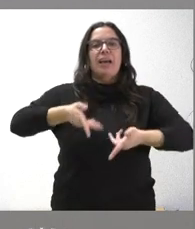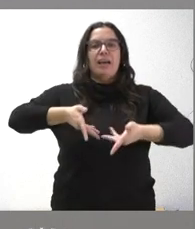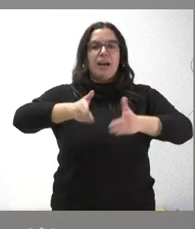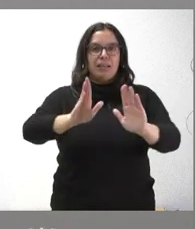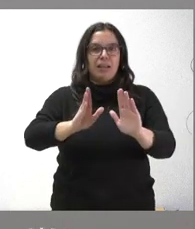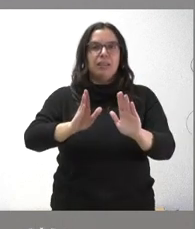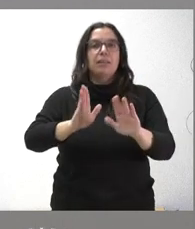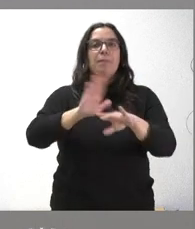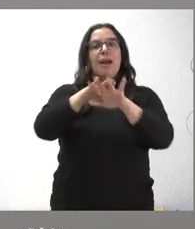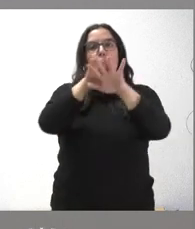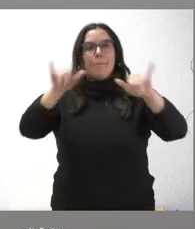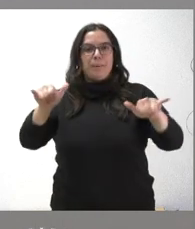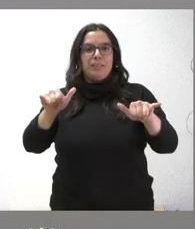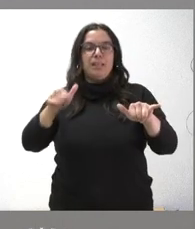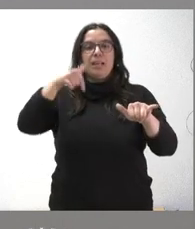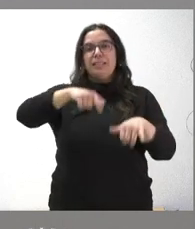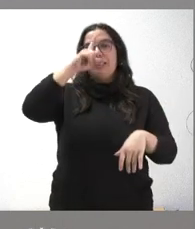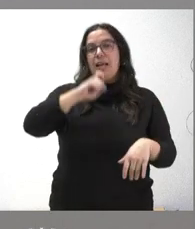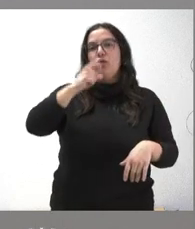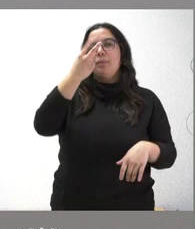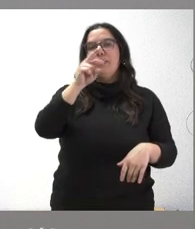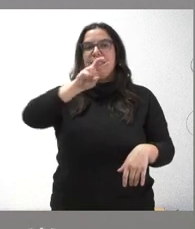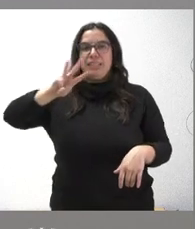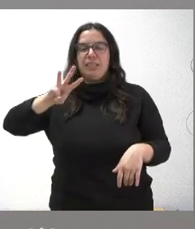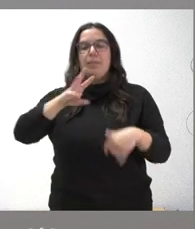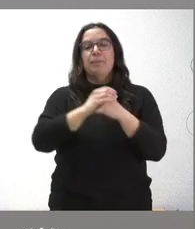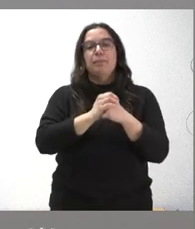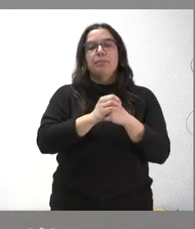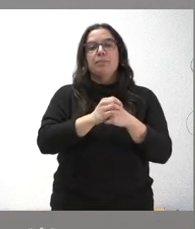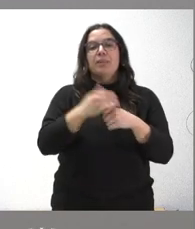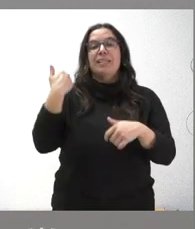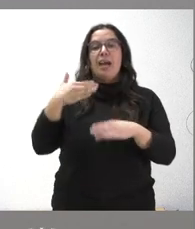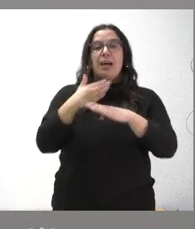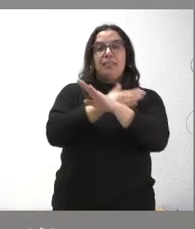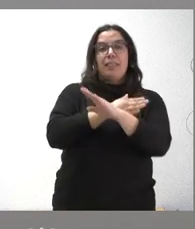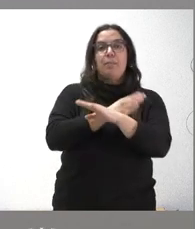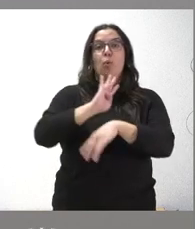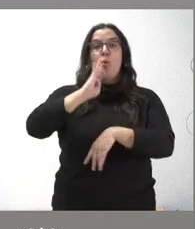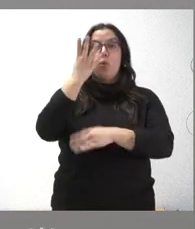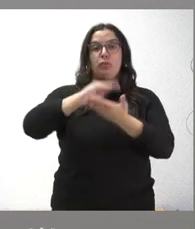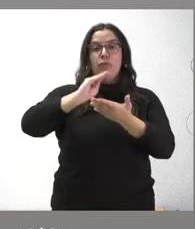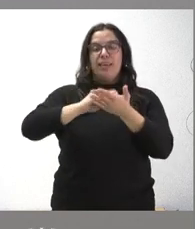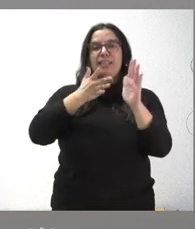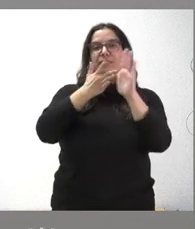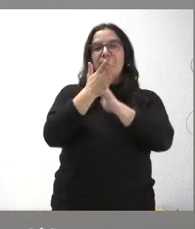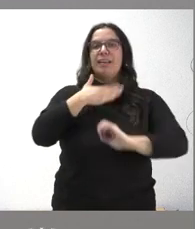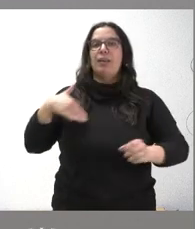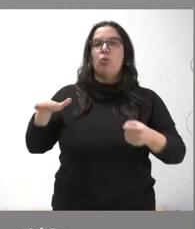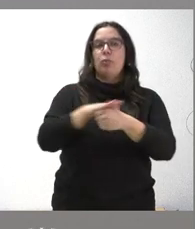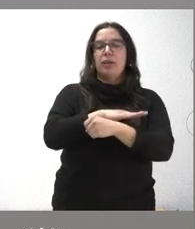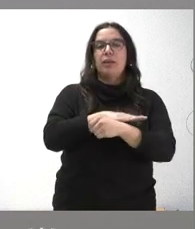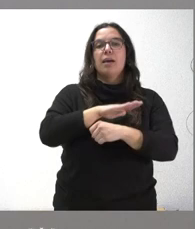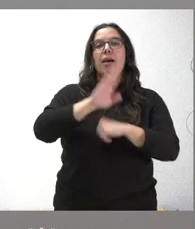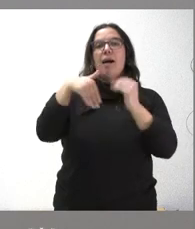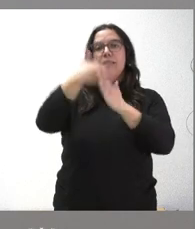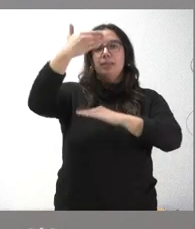correspondiente a este año 2023 con este cuarto anticipo se prevé cubrir el periodo comprendido hasta el 31 de